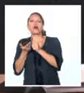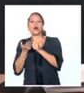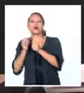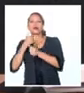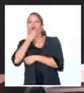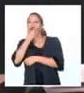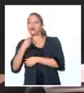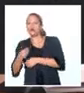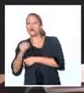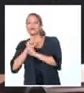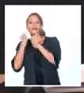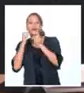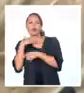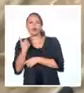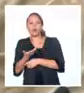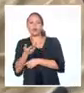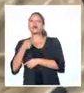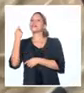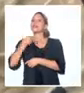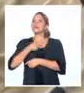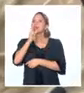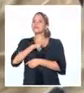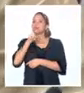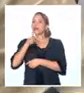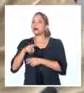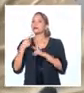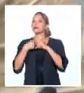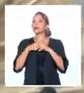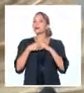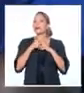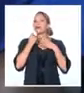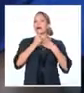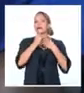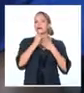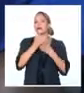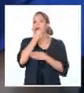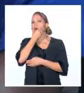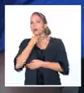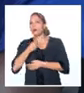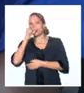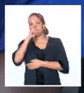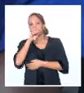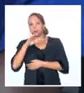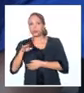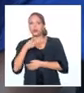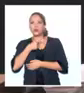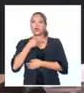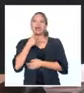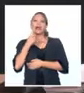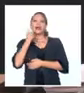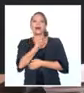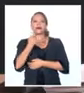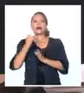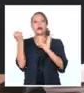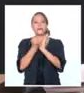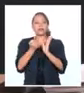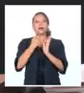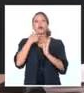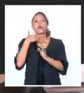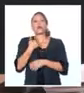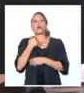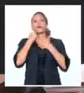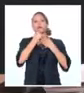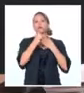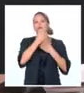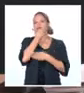cómo impacta esto. O sea, que hay que buscar, que hay una observación de que cada vez que vayamos a aprobar algo, ver en qué impacta la